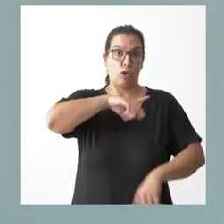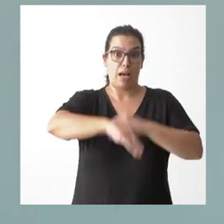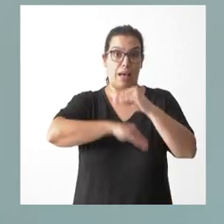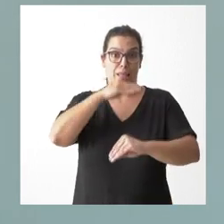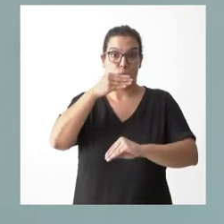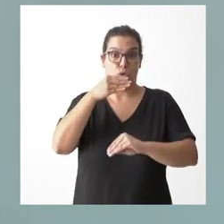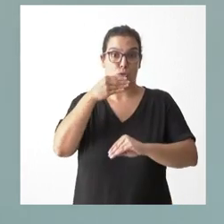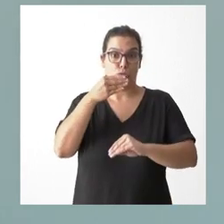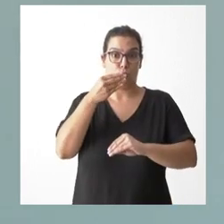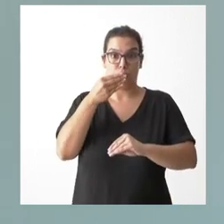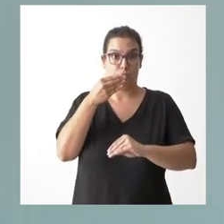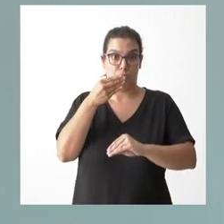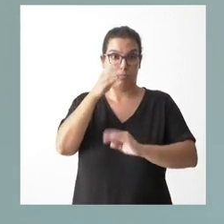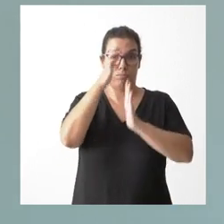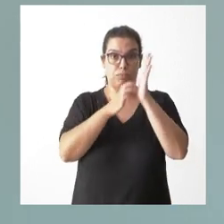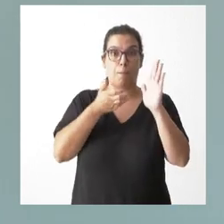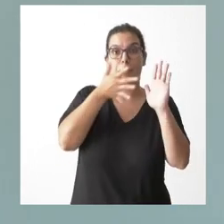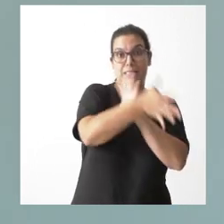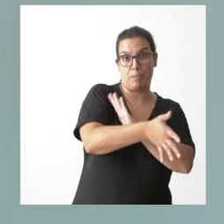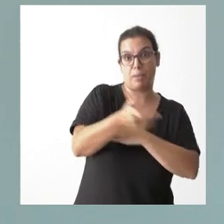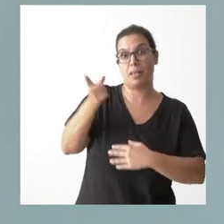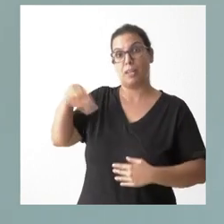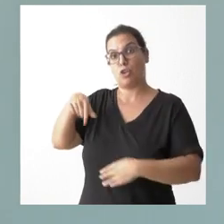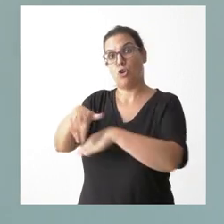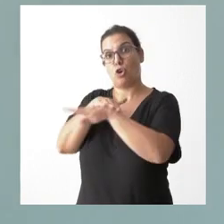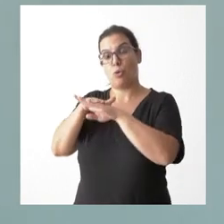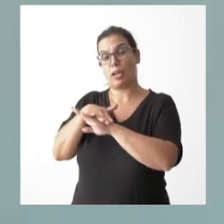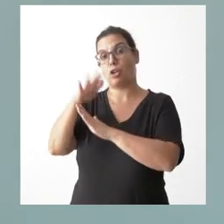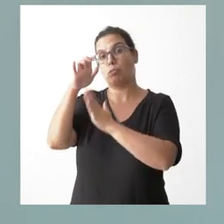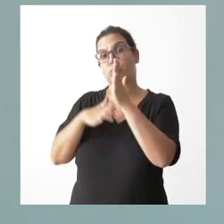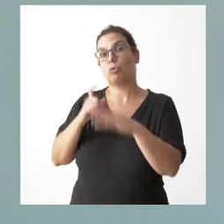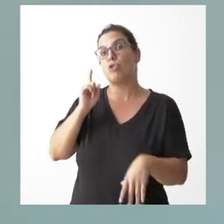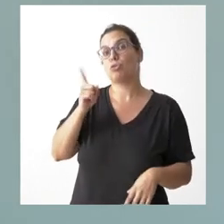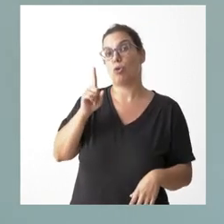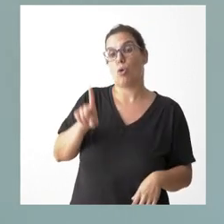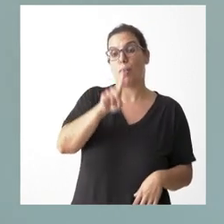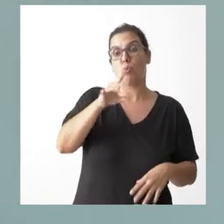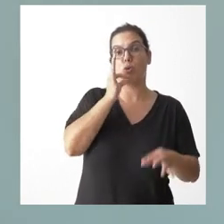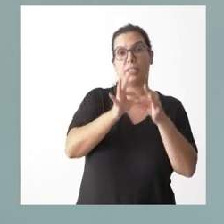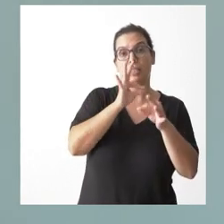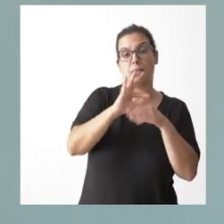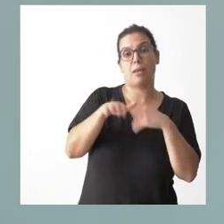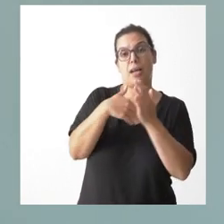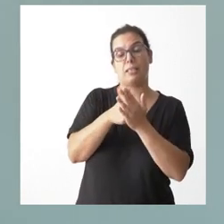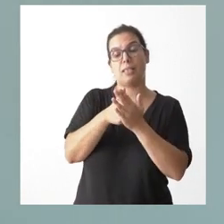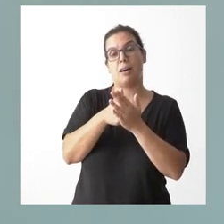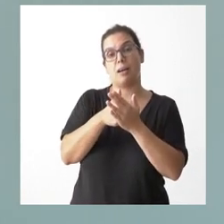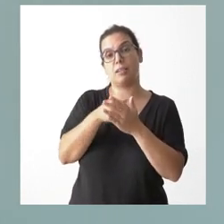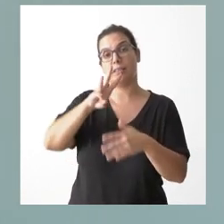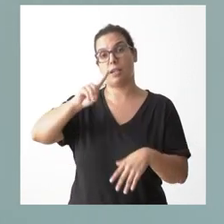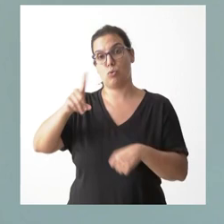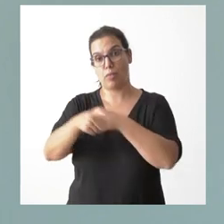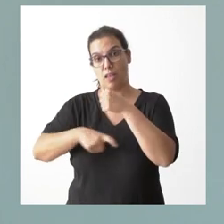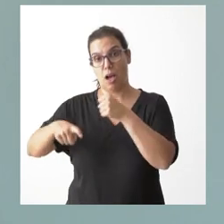siempre y el Gobierno, el planteamiento que hace es una rebaja solo desde el 1 de septiembre hasta el